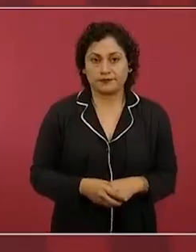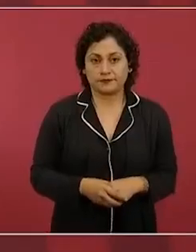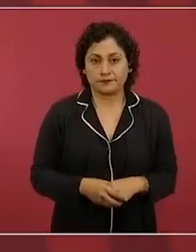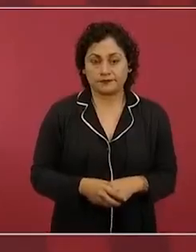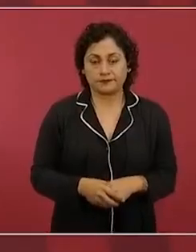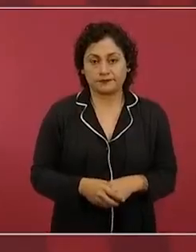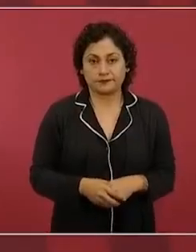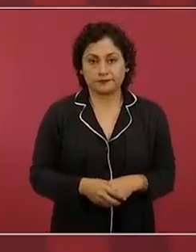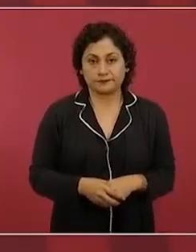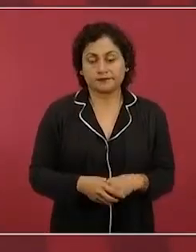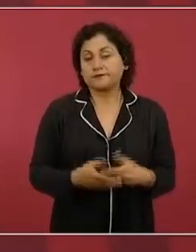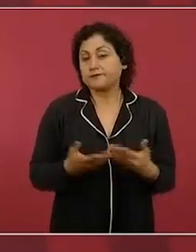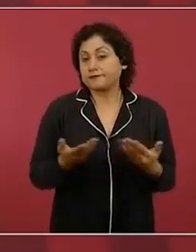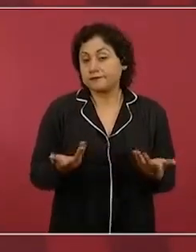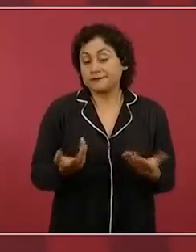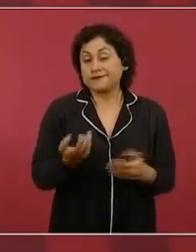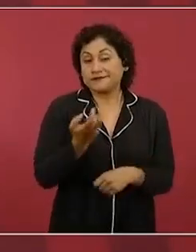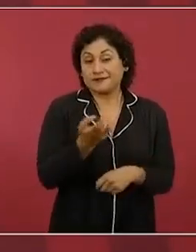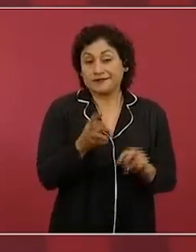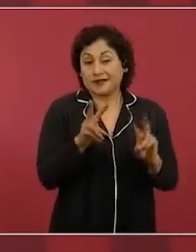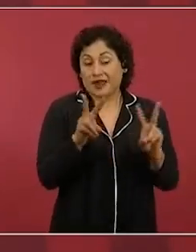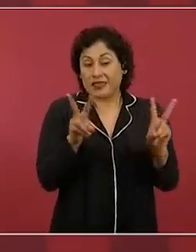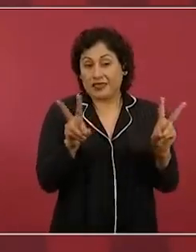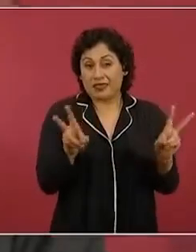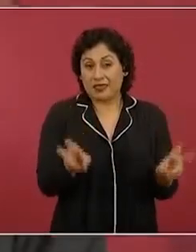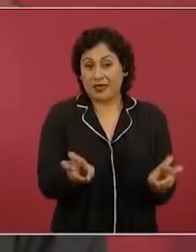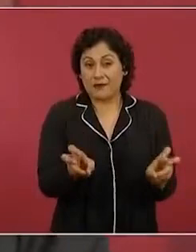Y como son asuntos